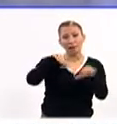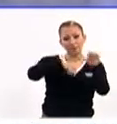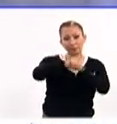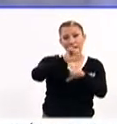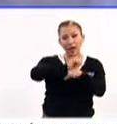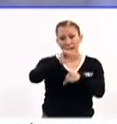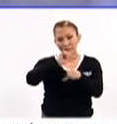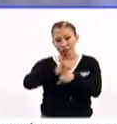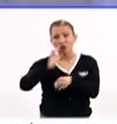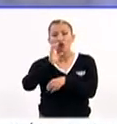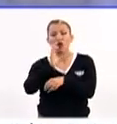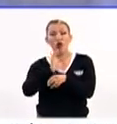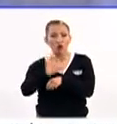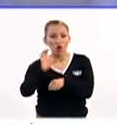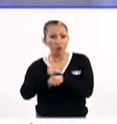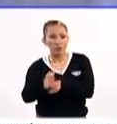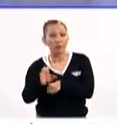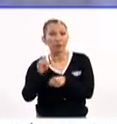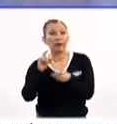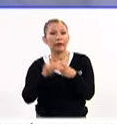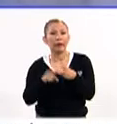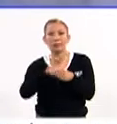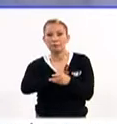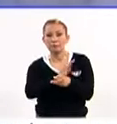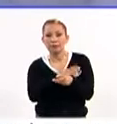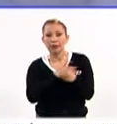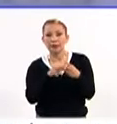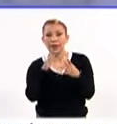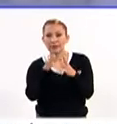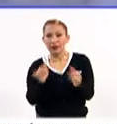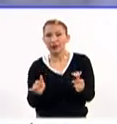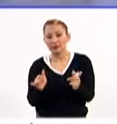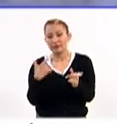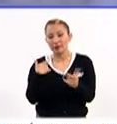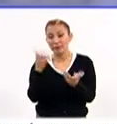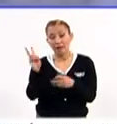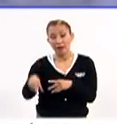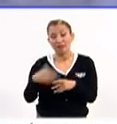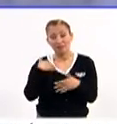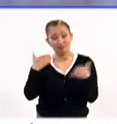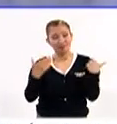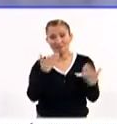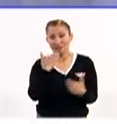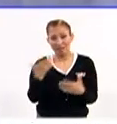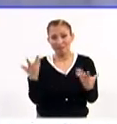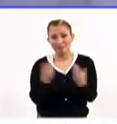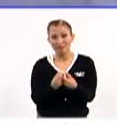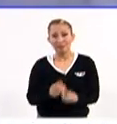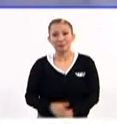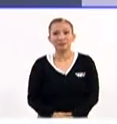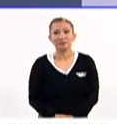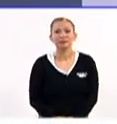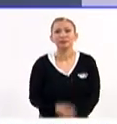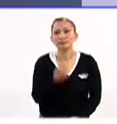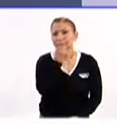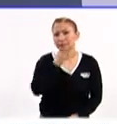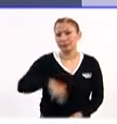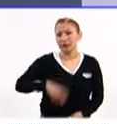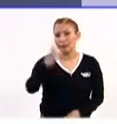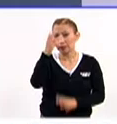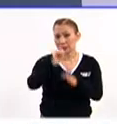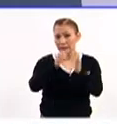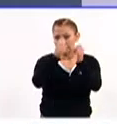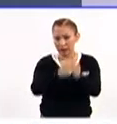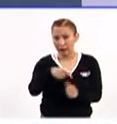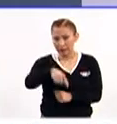de Argentina, de Colombia, de España, de Francia, y la verdad la he pasado muy bien con ellos. Me decías que tienes 3